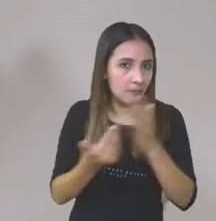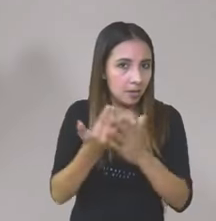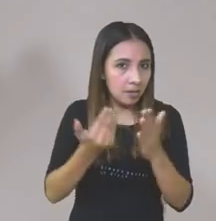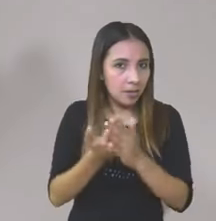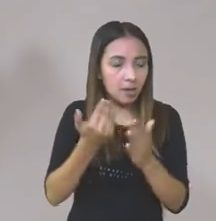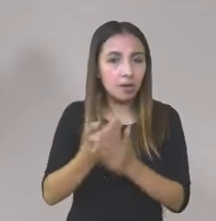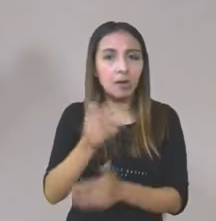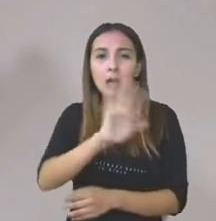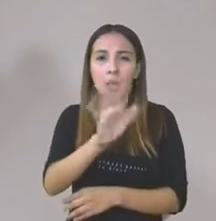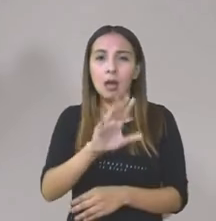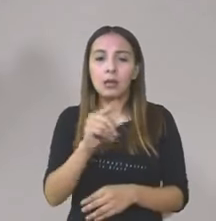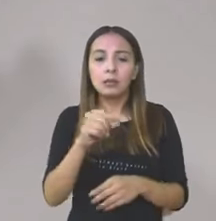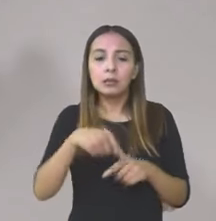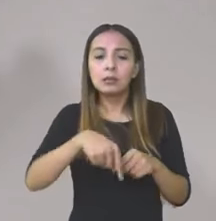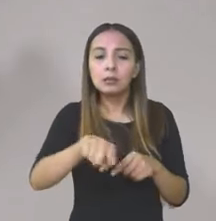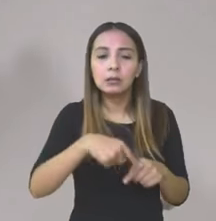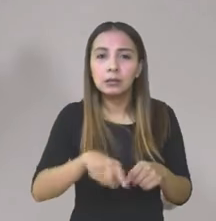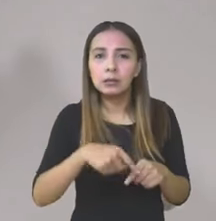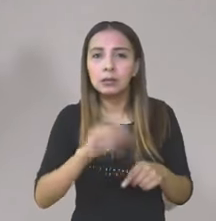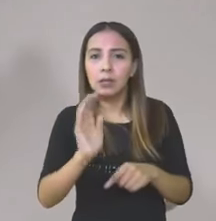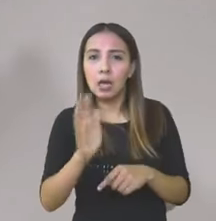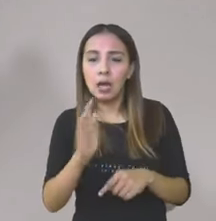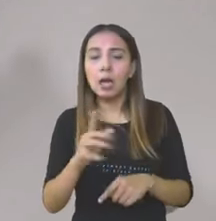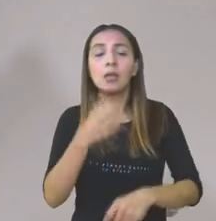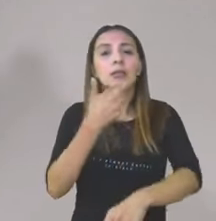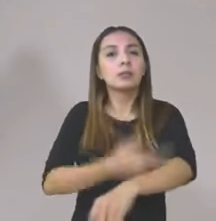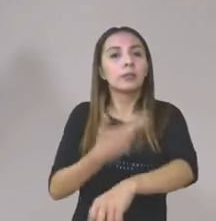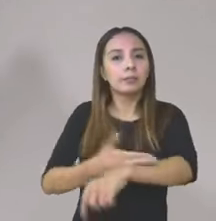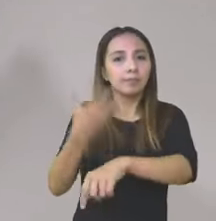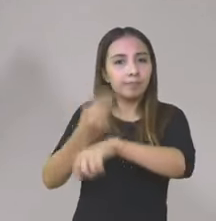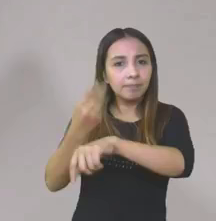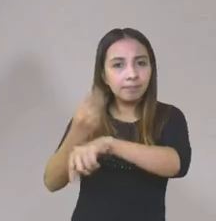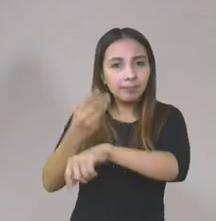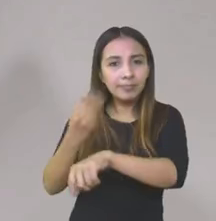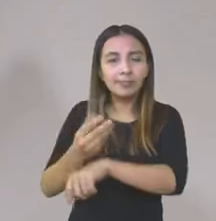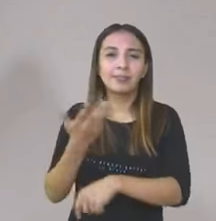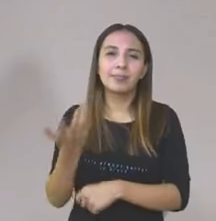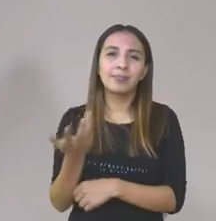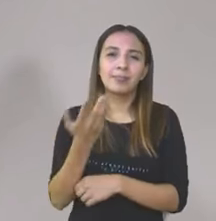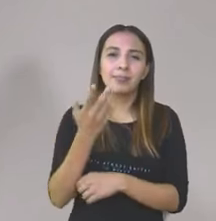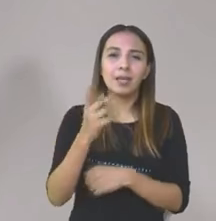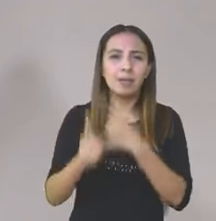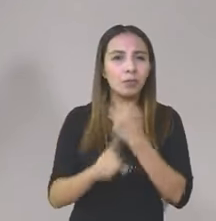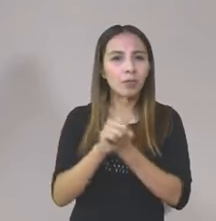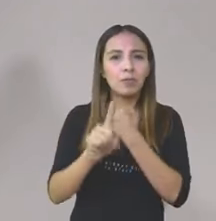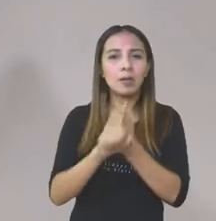llega, no tarda en llegar, están haciendo la reparación, tenemos problemas con el